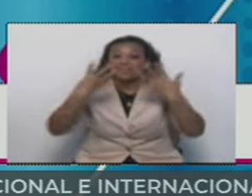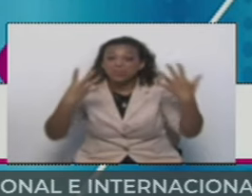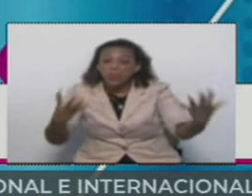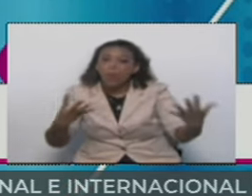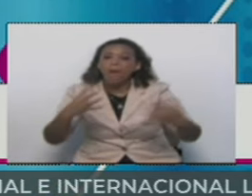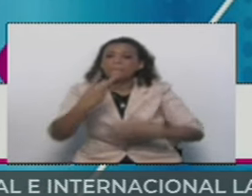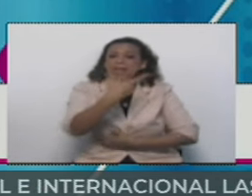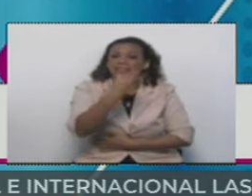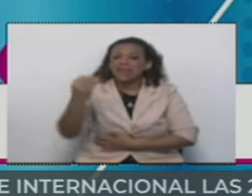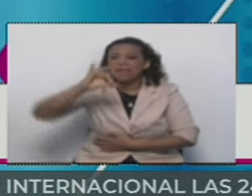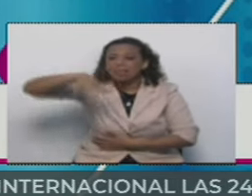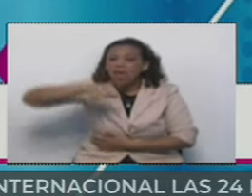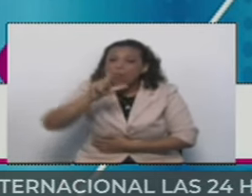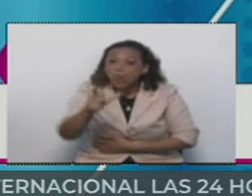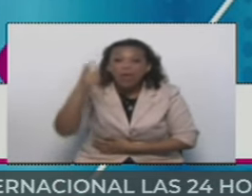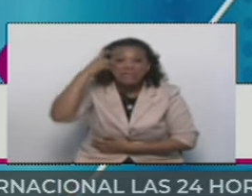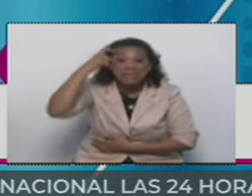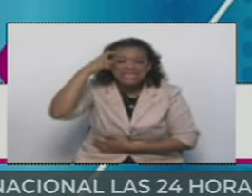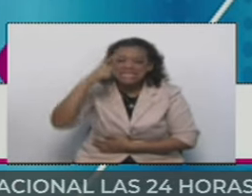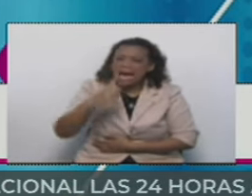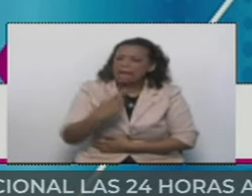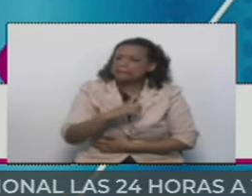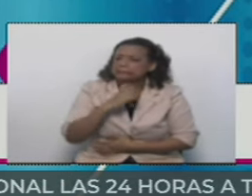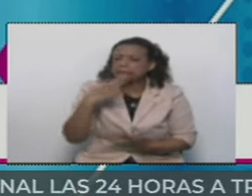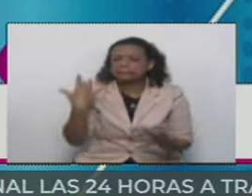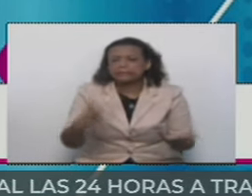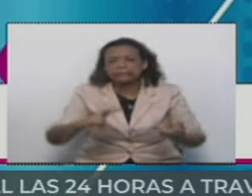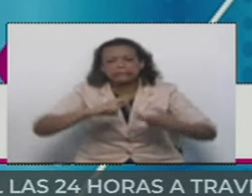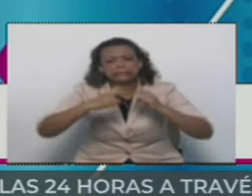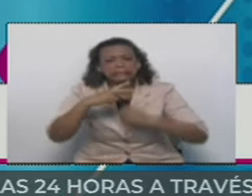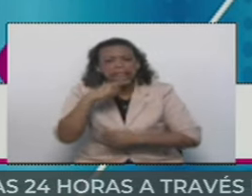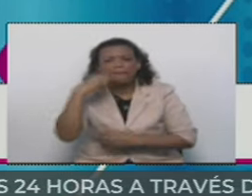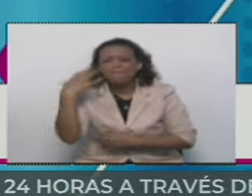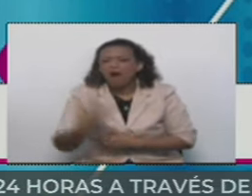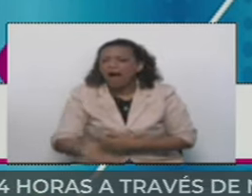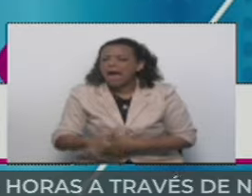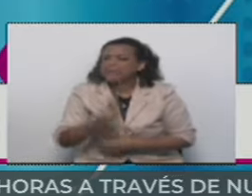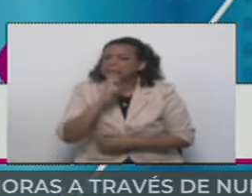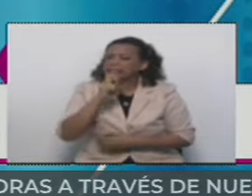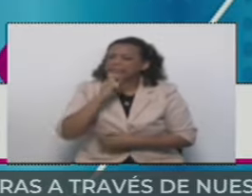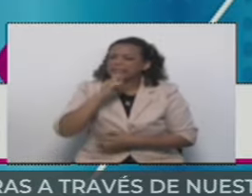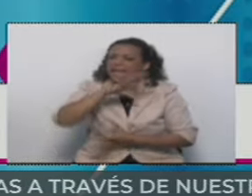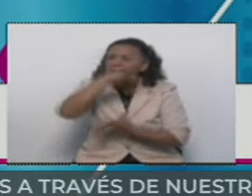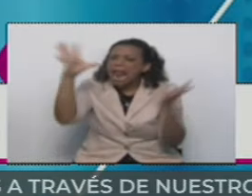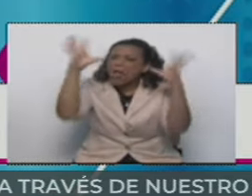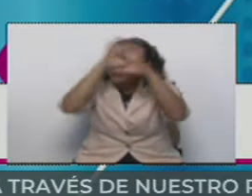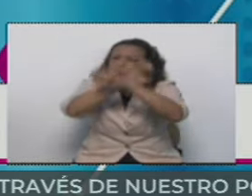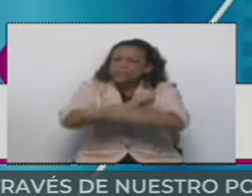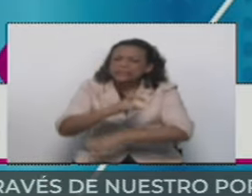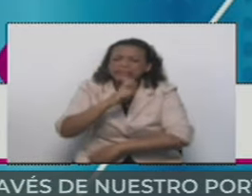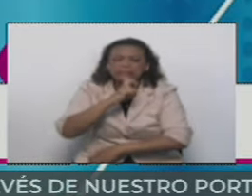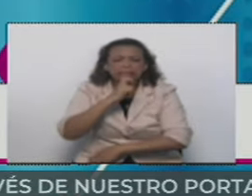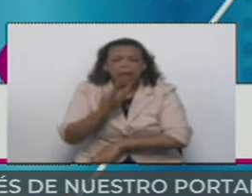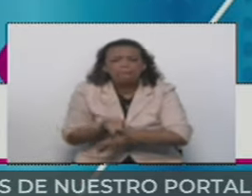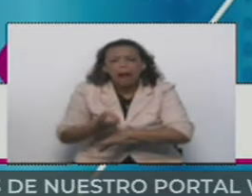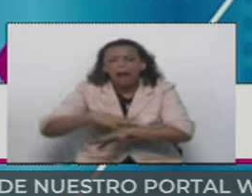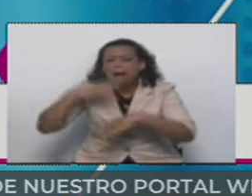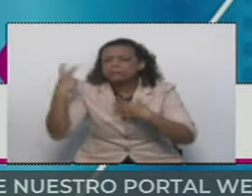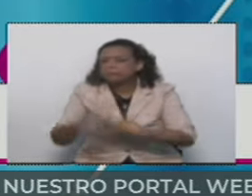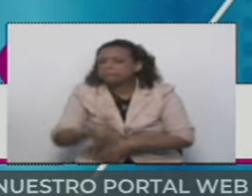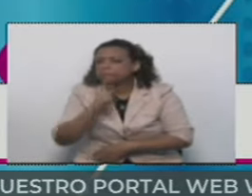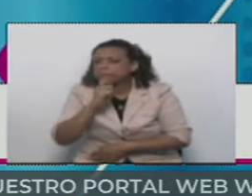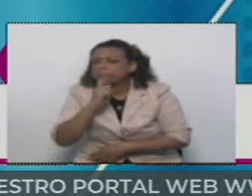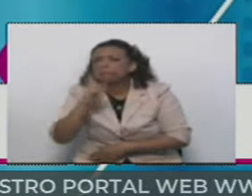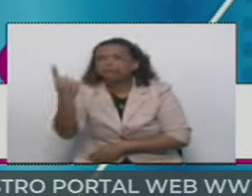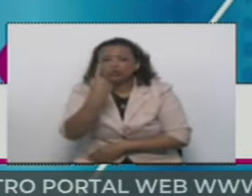de julio, ese amargo que vivió la sociedad venezolana, esas noches terribles que vivió la sociedad venezolana, nuestro pueblo reconoce